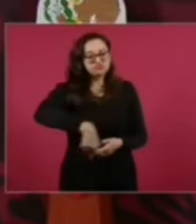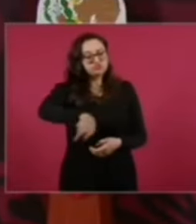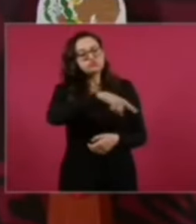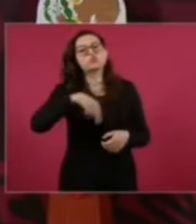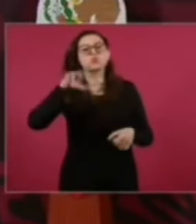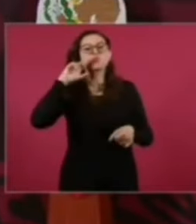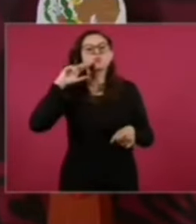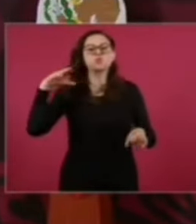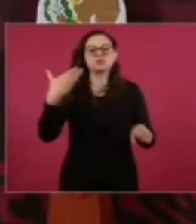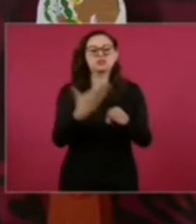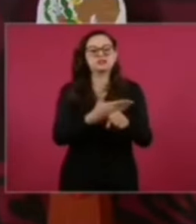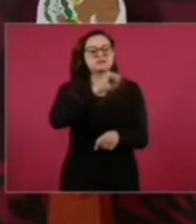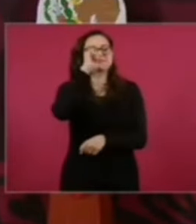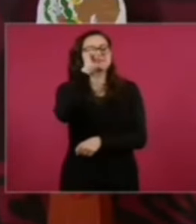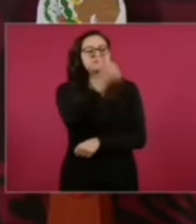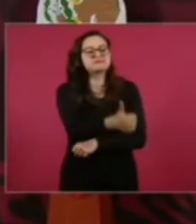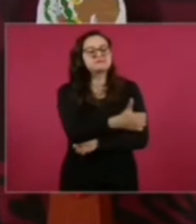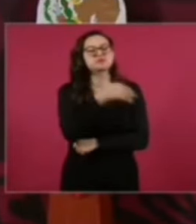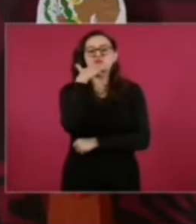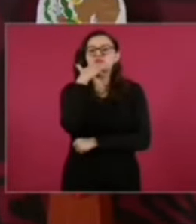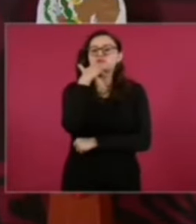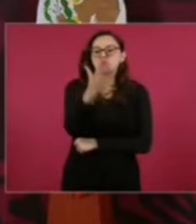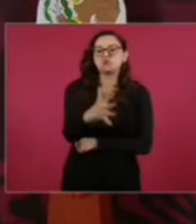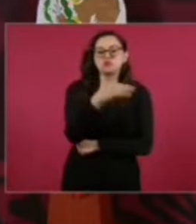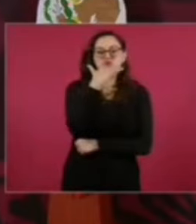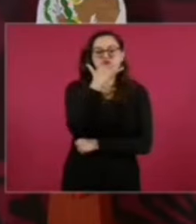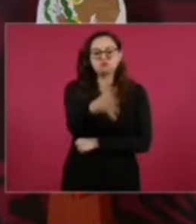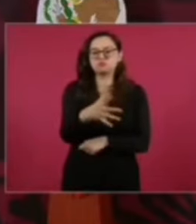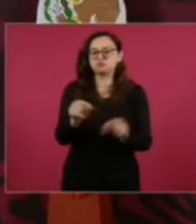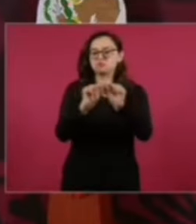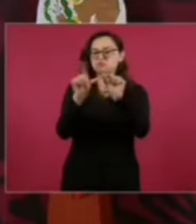No les importaba el país.